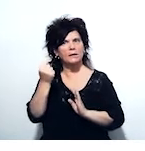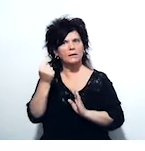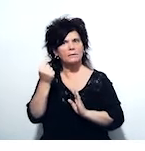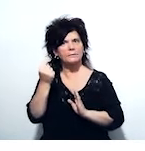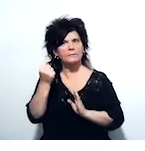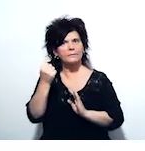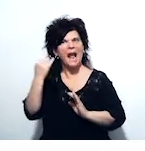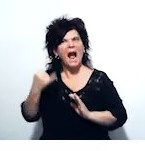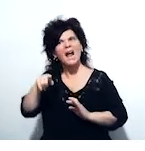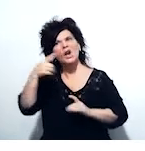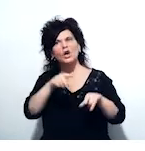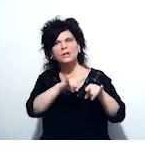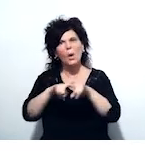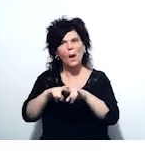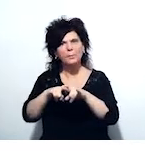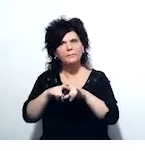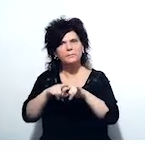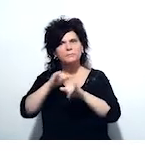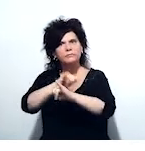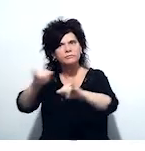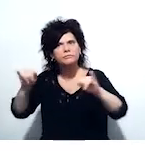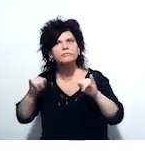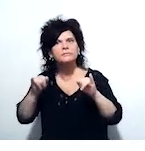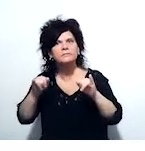cosas parecidas. Podemos rechequear